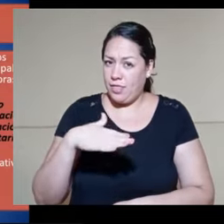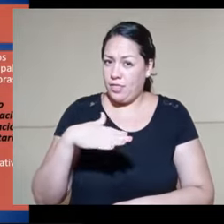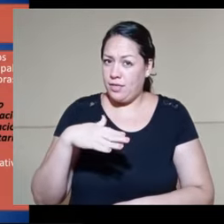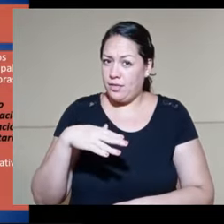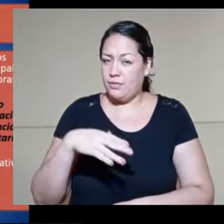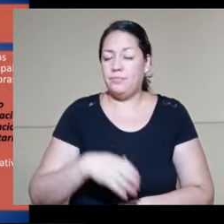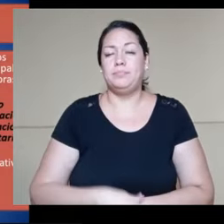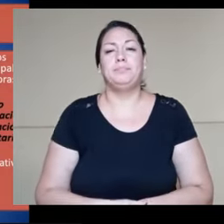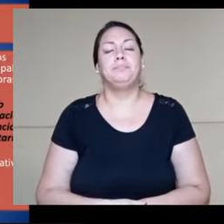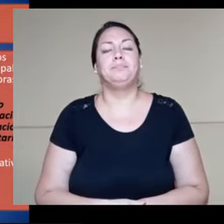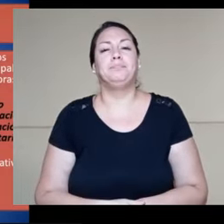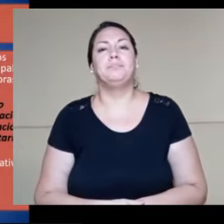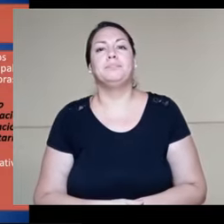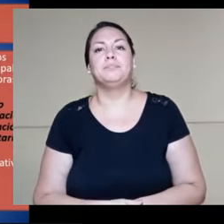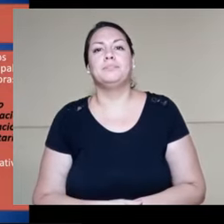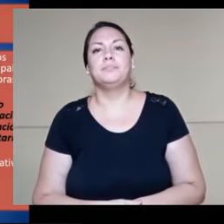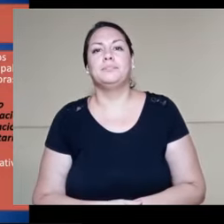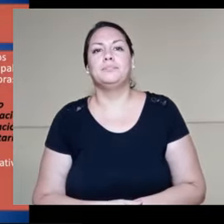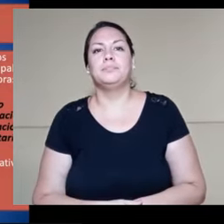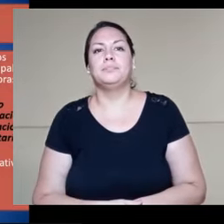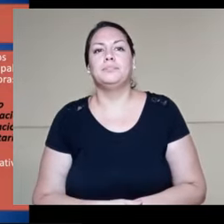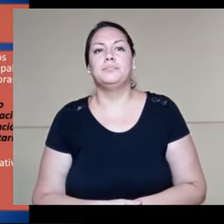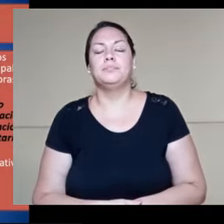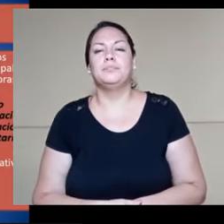¿Se entiende entonces?